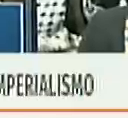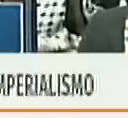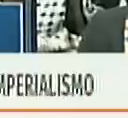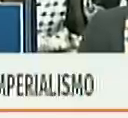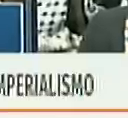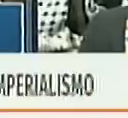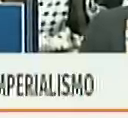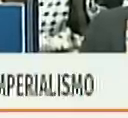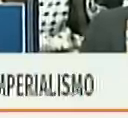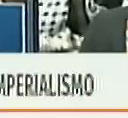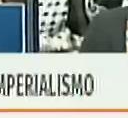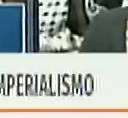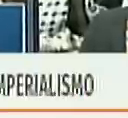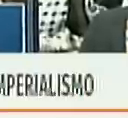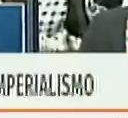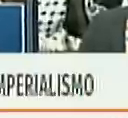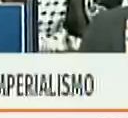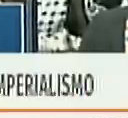ellos estaban allí?